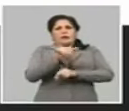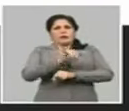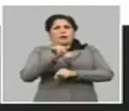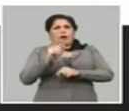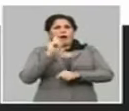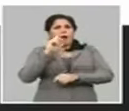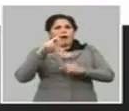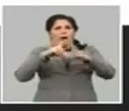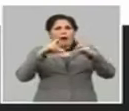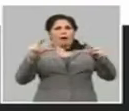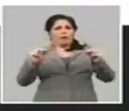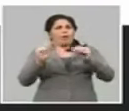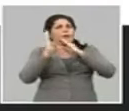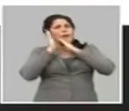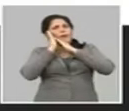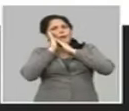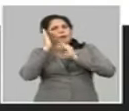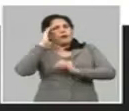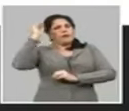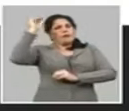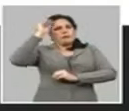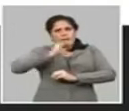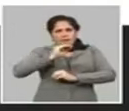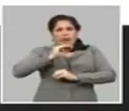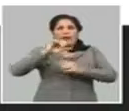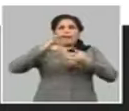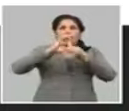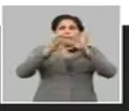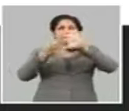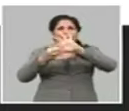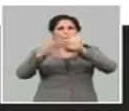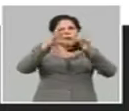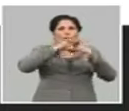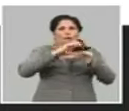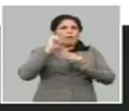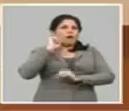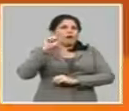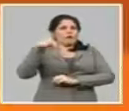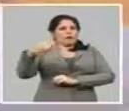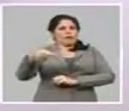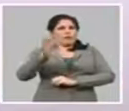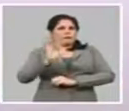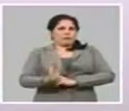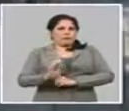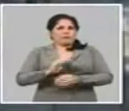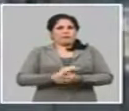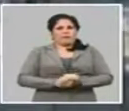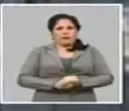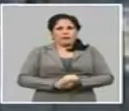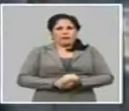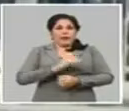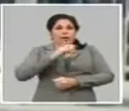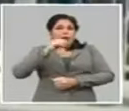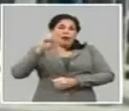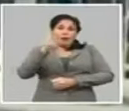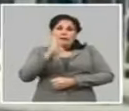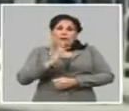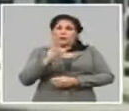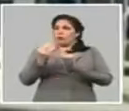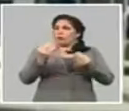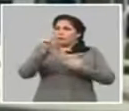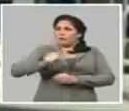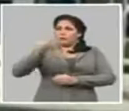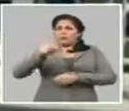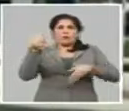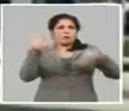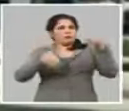japoneses se vayan a dormir sabiendo que sus juegos olímpicos serán el año que viene en brásil miles de ciudadanos han